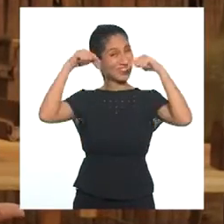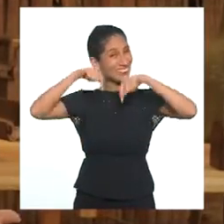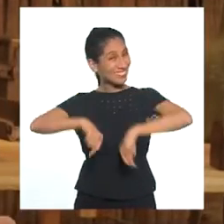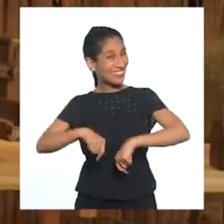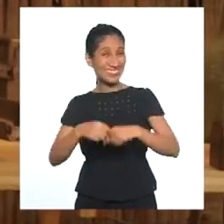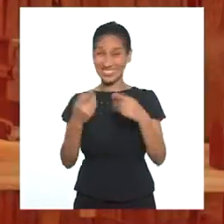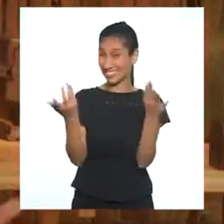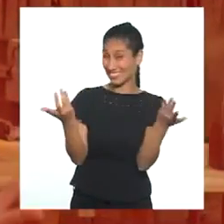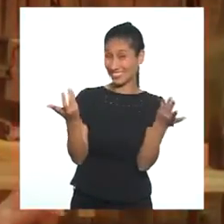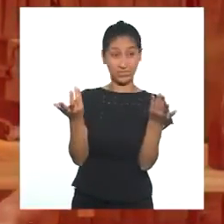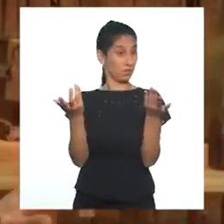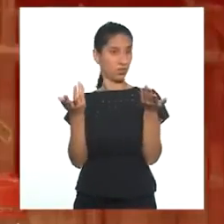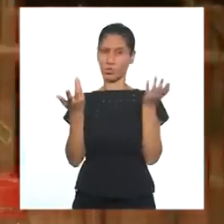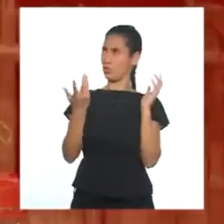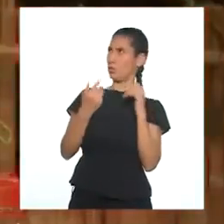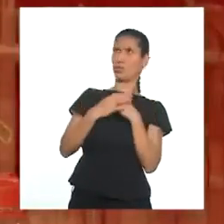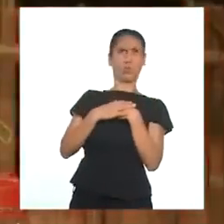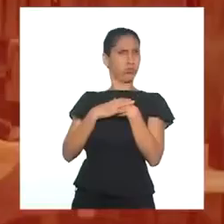¿eh?